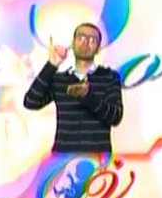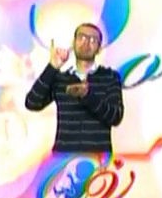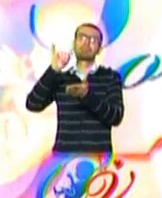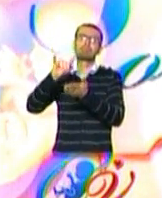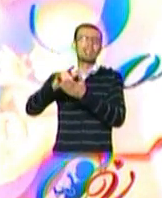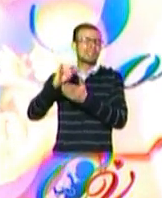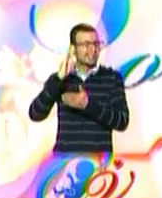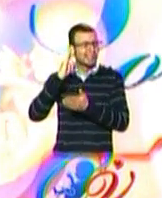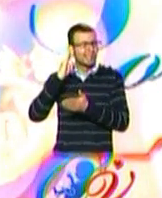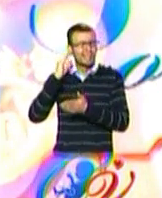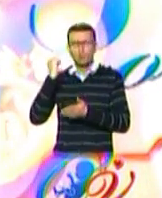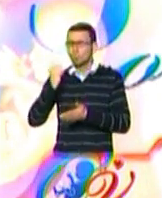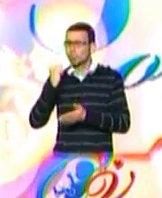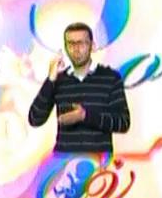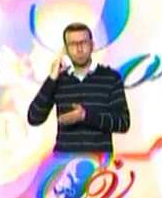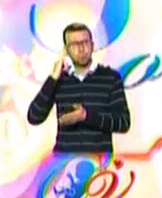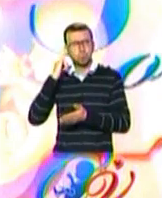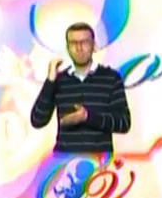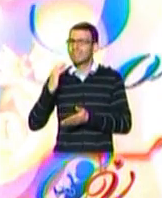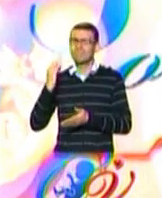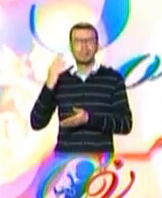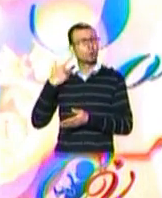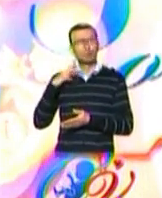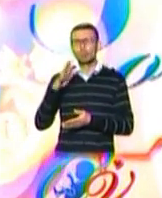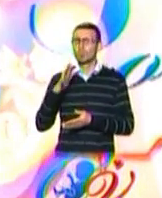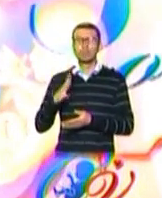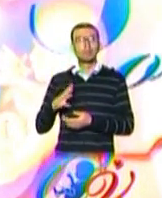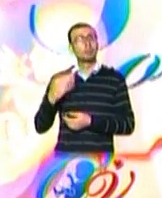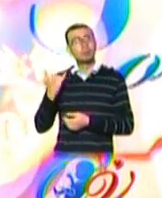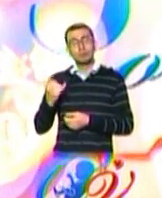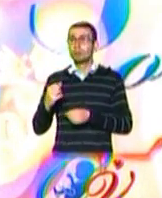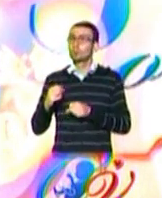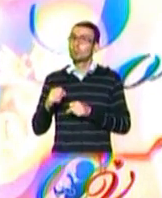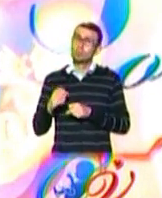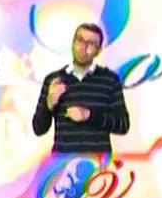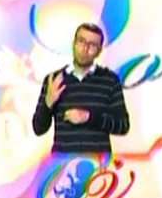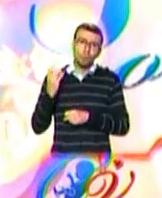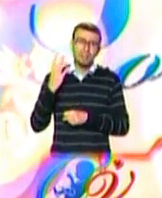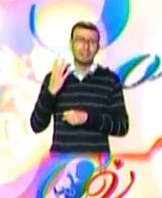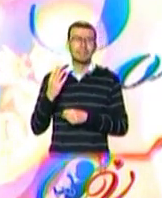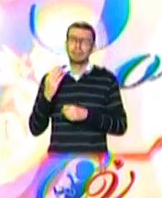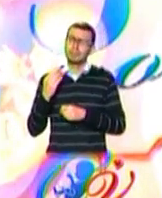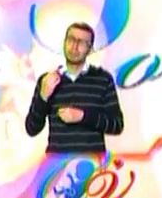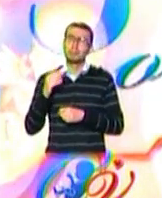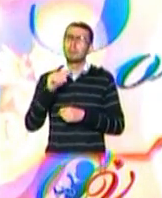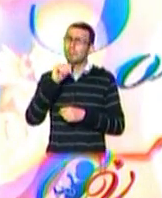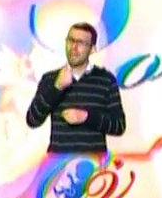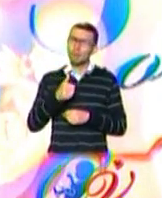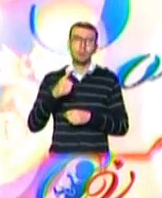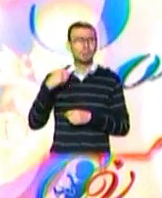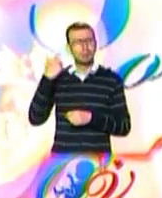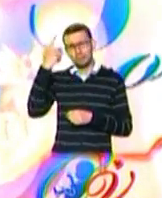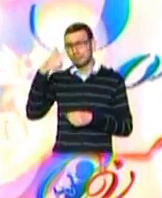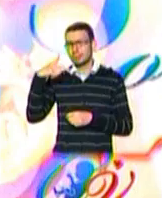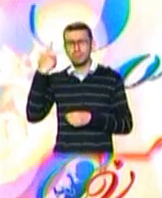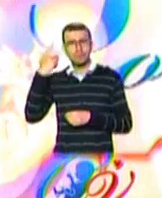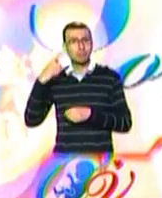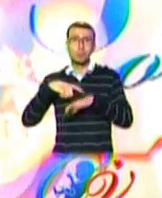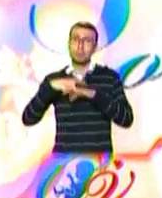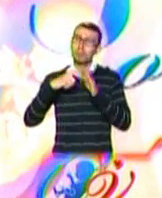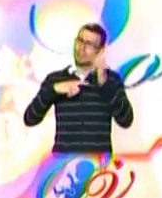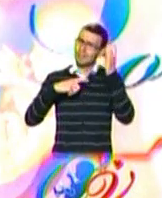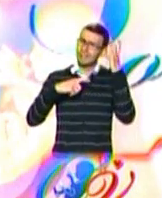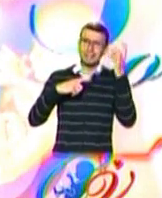sí. Siempre siento molestia. Y de ahí me duelen mucho, mucho más por acá, por todas partes, la cabeza.